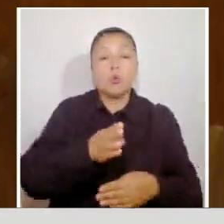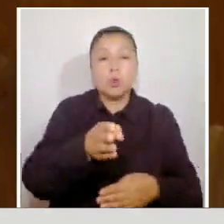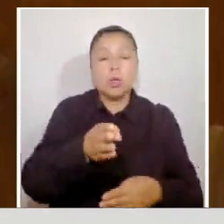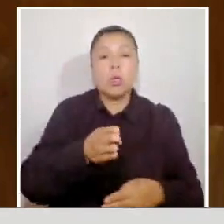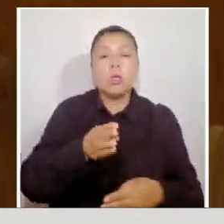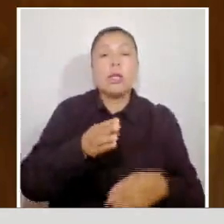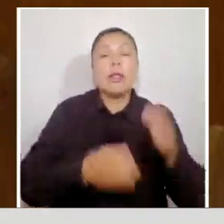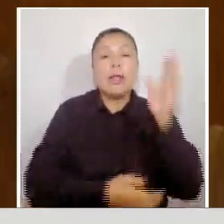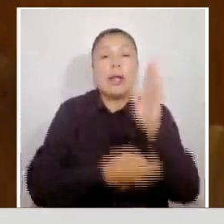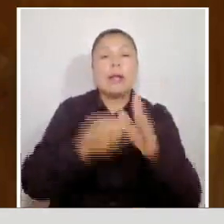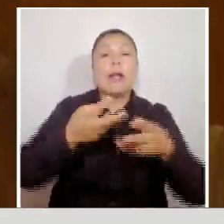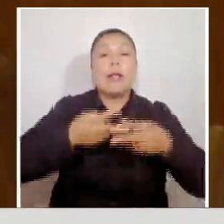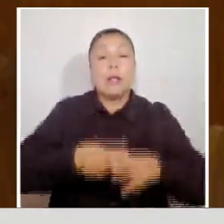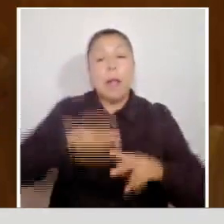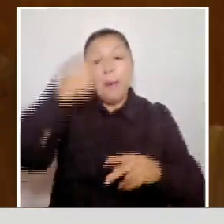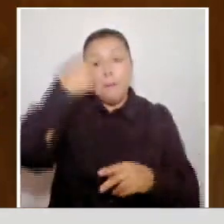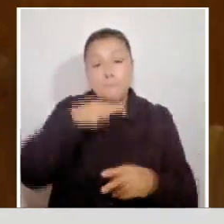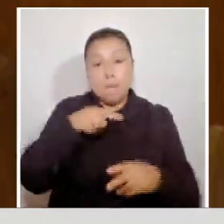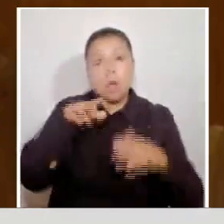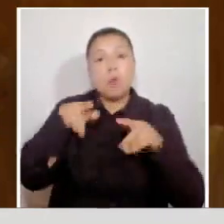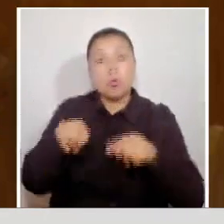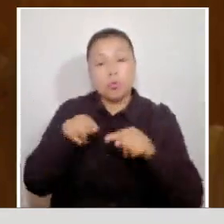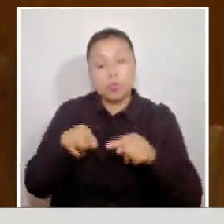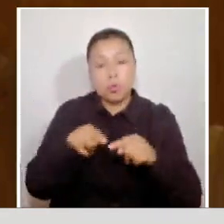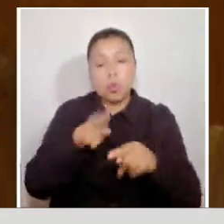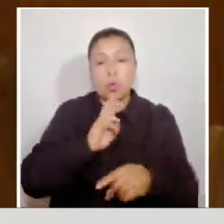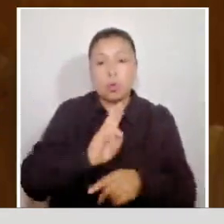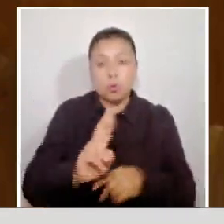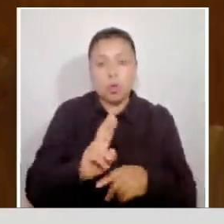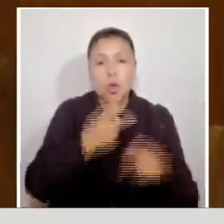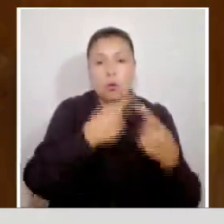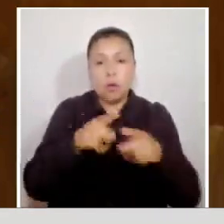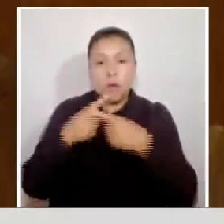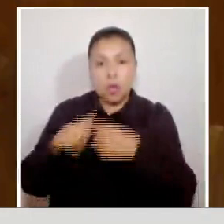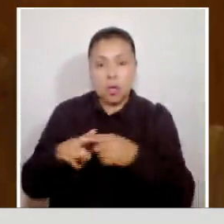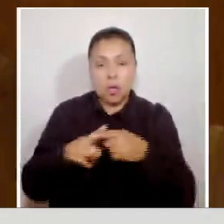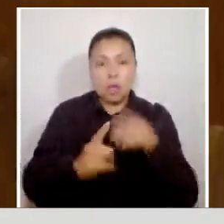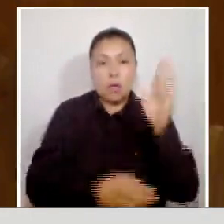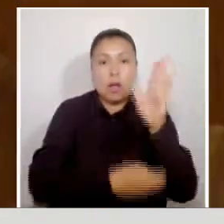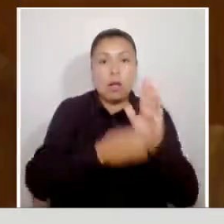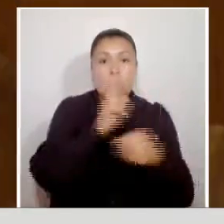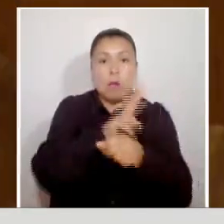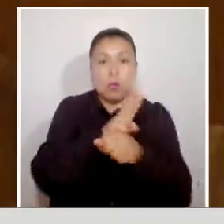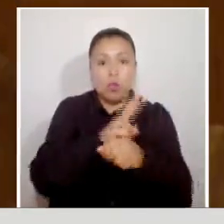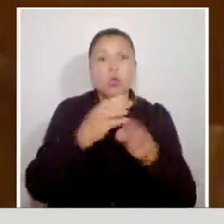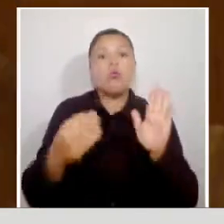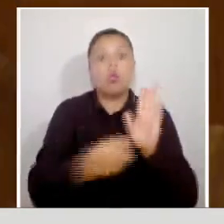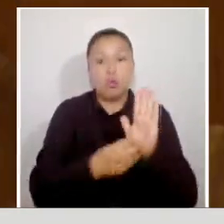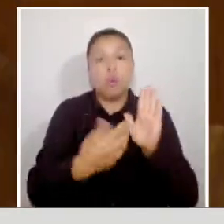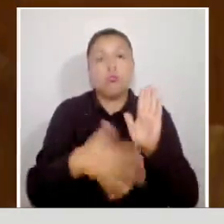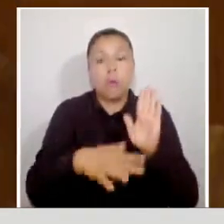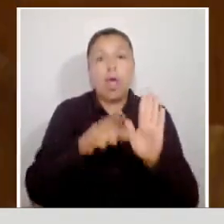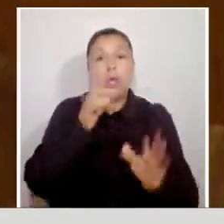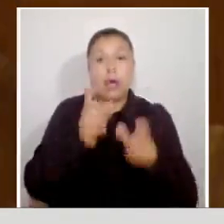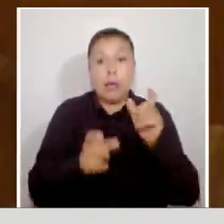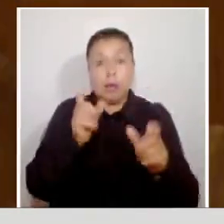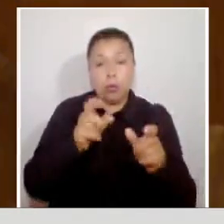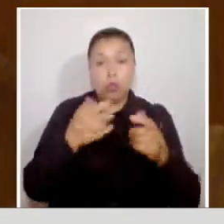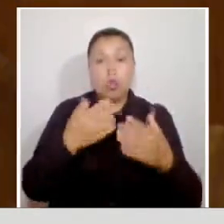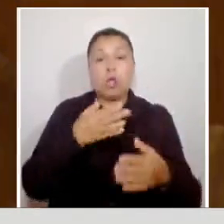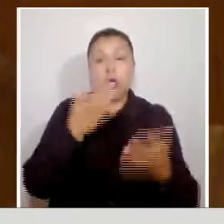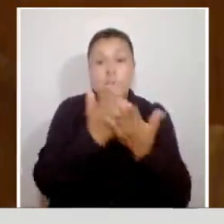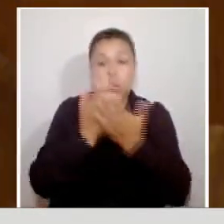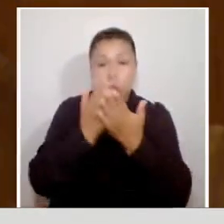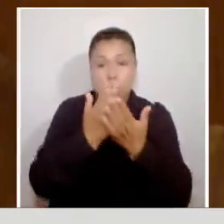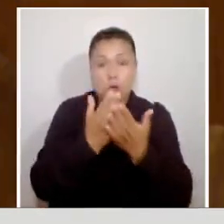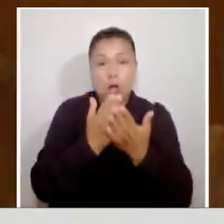sin embargo fruto de distintas modificaciones a la carrera docente quedó establecido que quienes cursaban esta modalidad de Educación